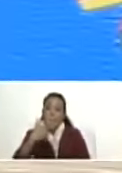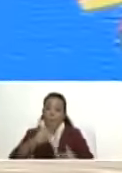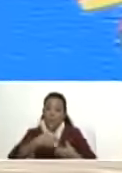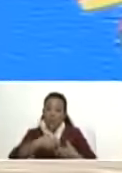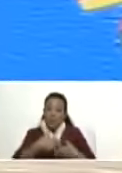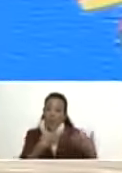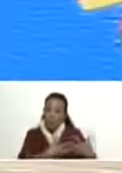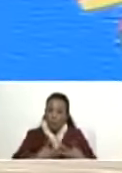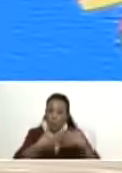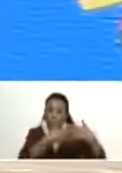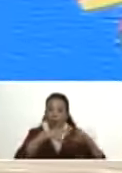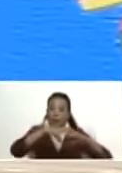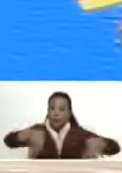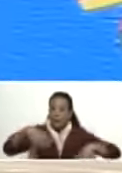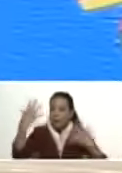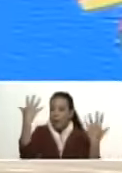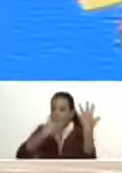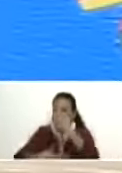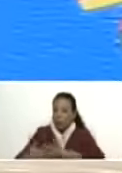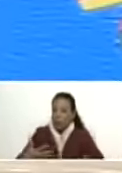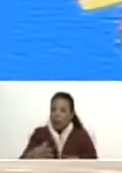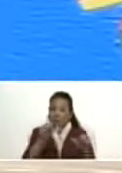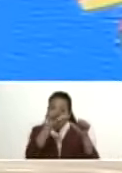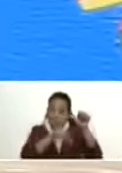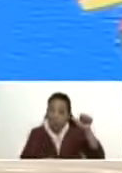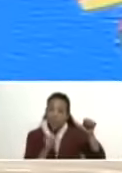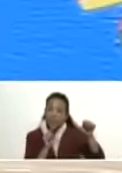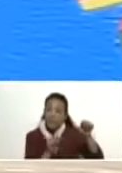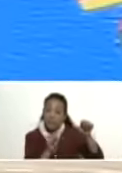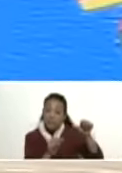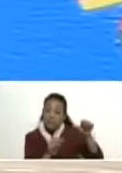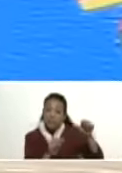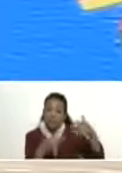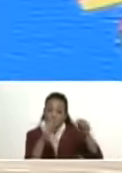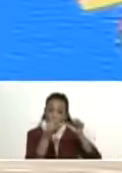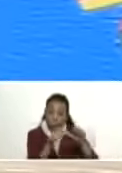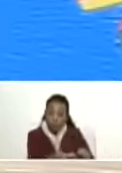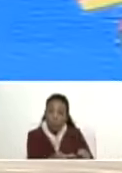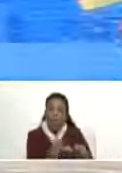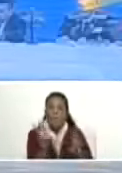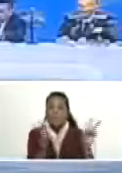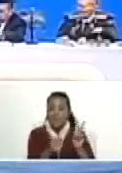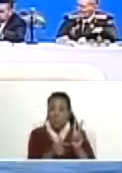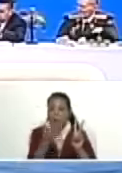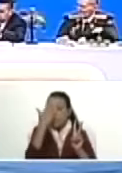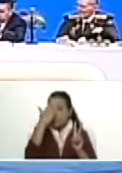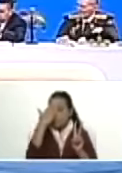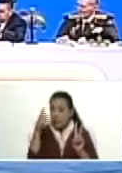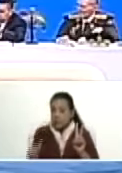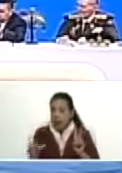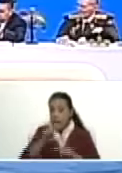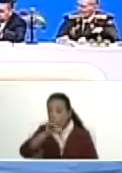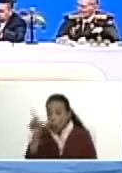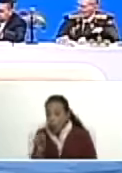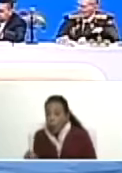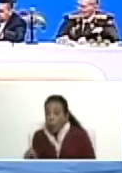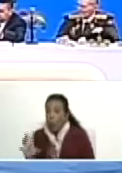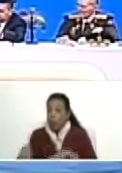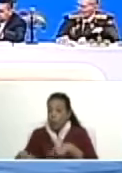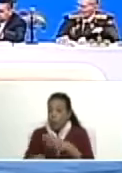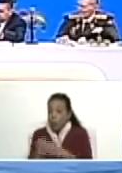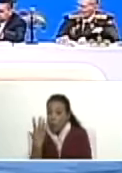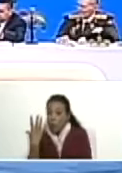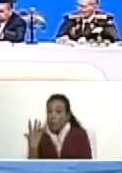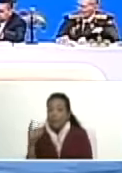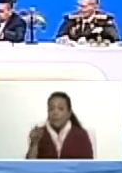Sur para dividir y confundir. Por lo tanto, Venezuela reconoce como territorio del nuevo Estado